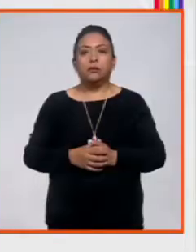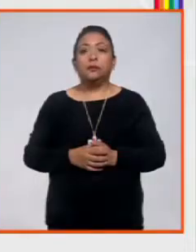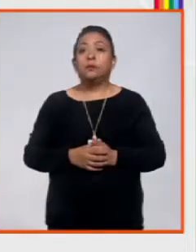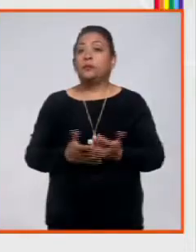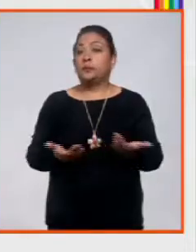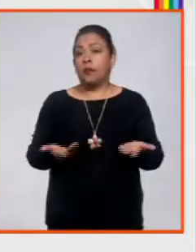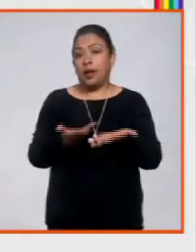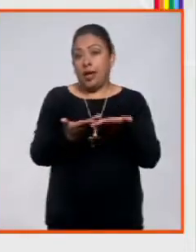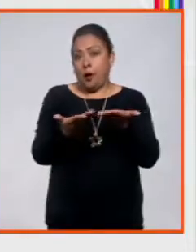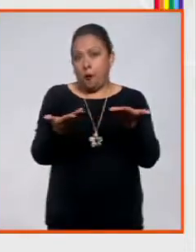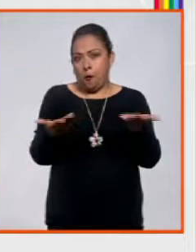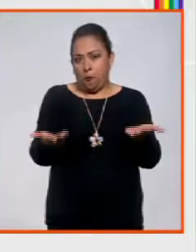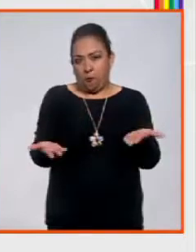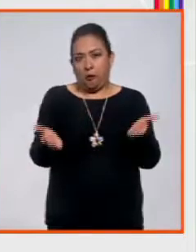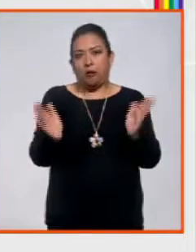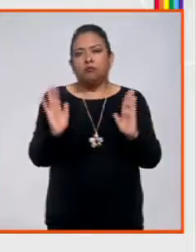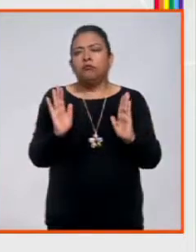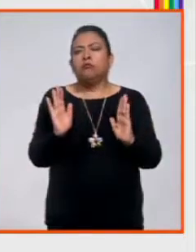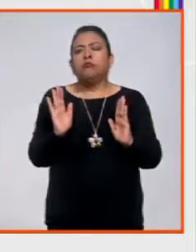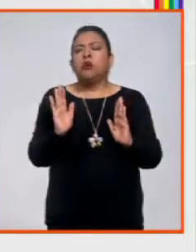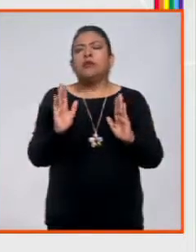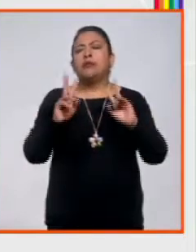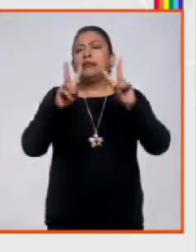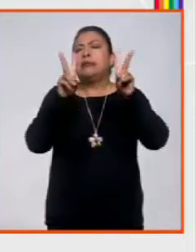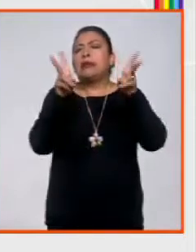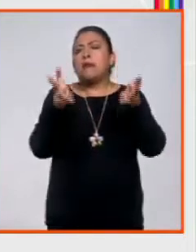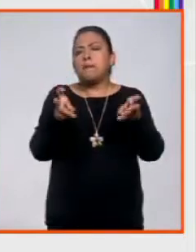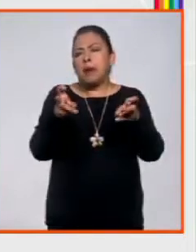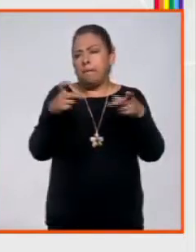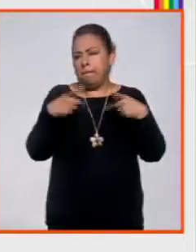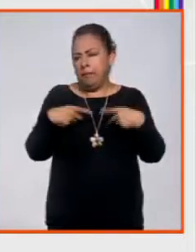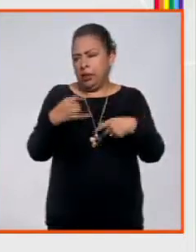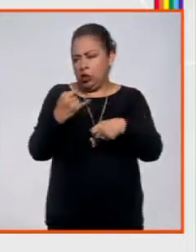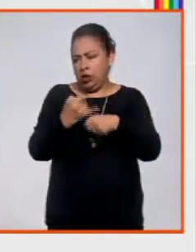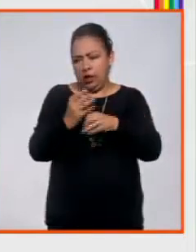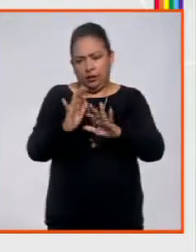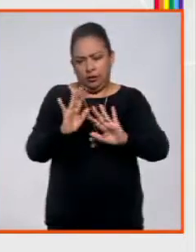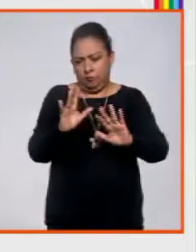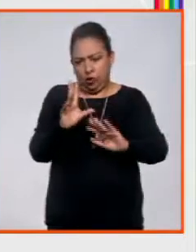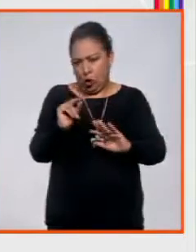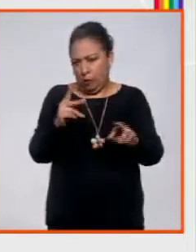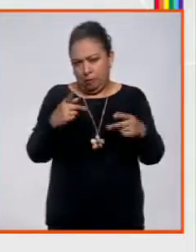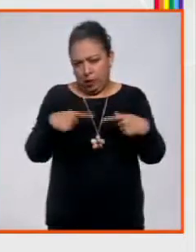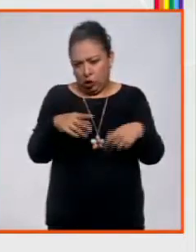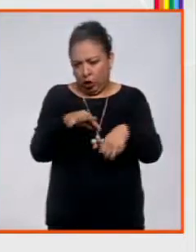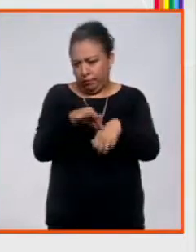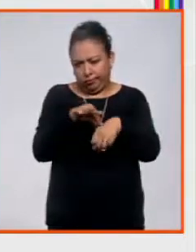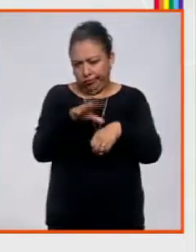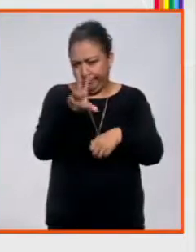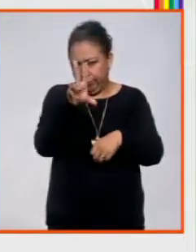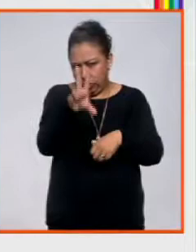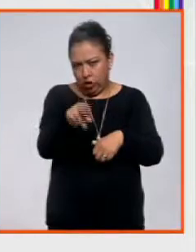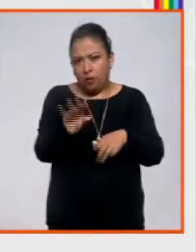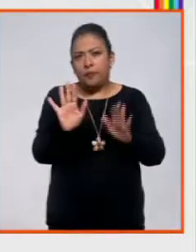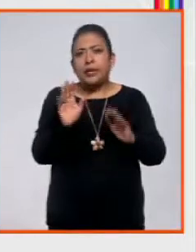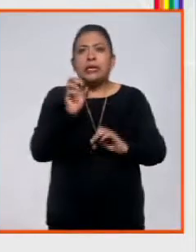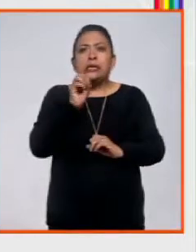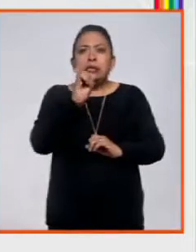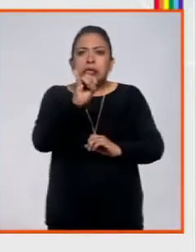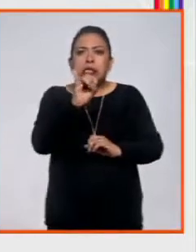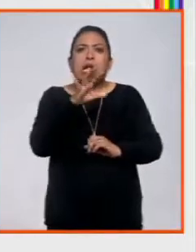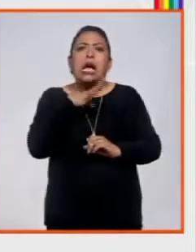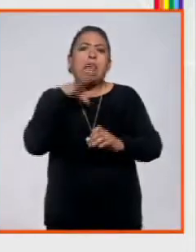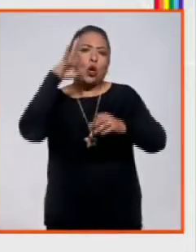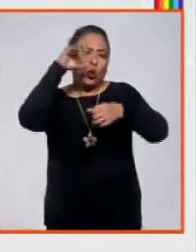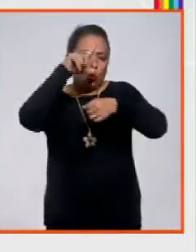bueno en esta ocasión no se trata de un personaje al menos no es un personaje de carne y hueso aunque si lo es en términos